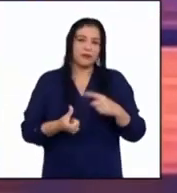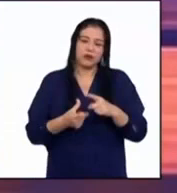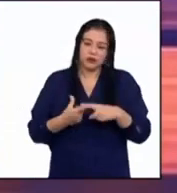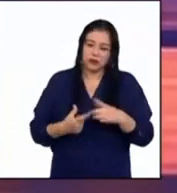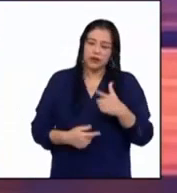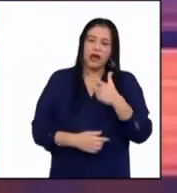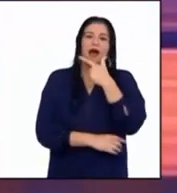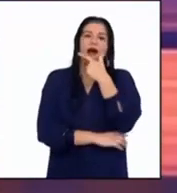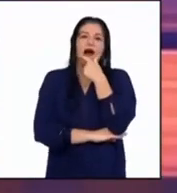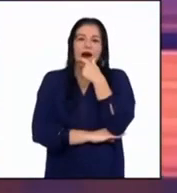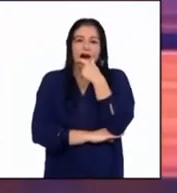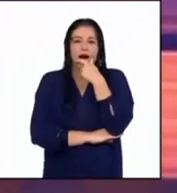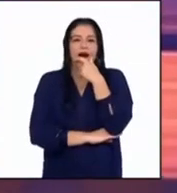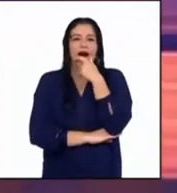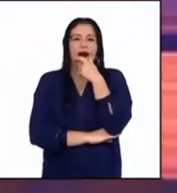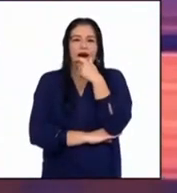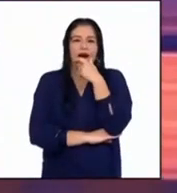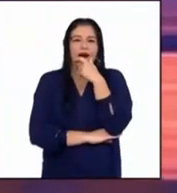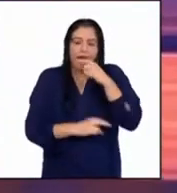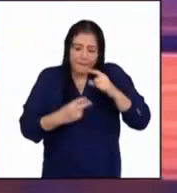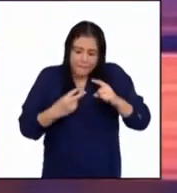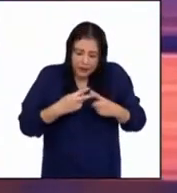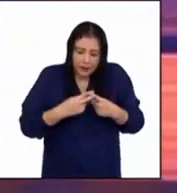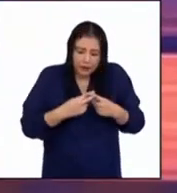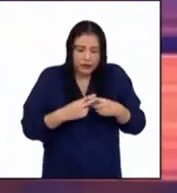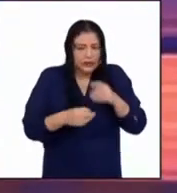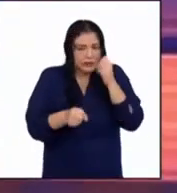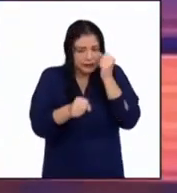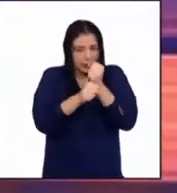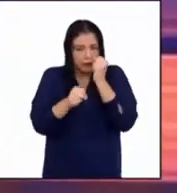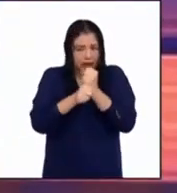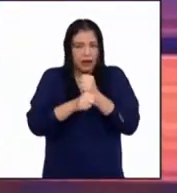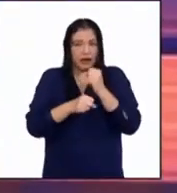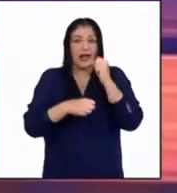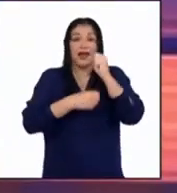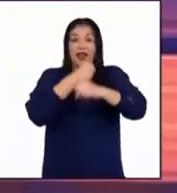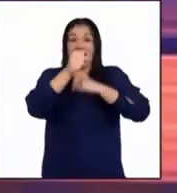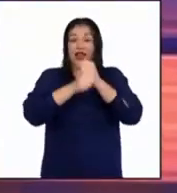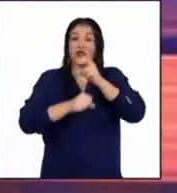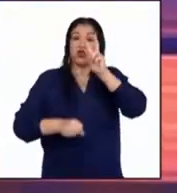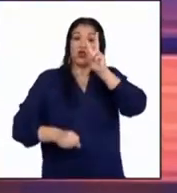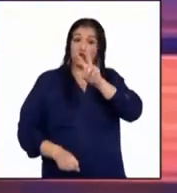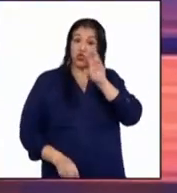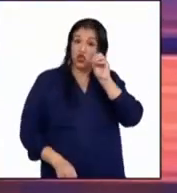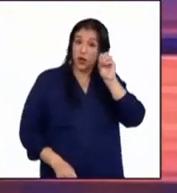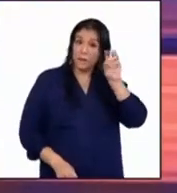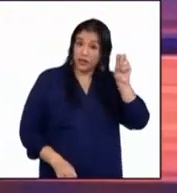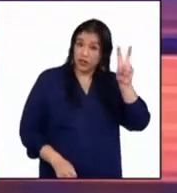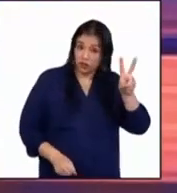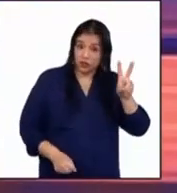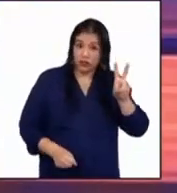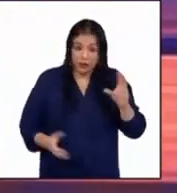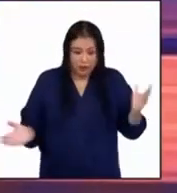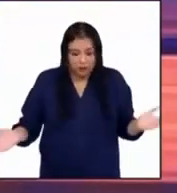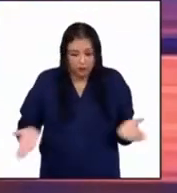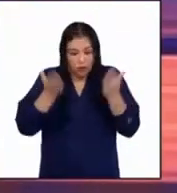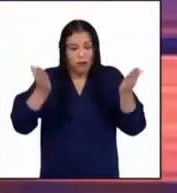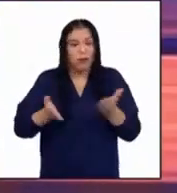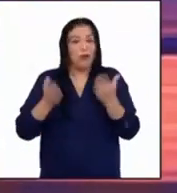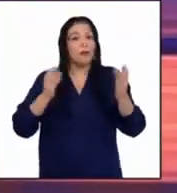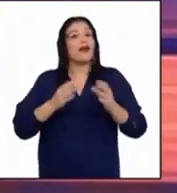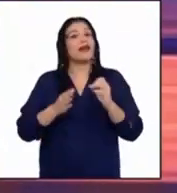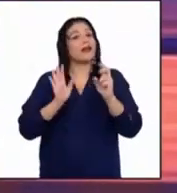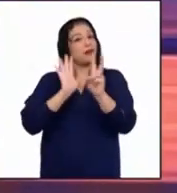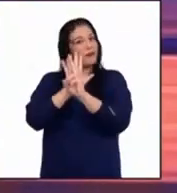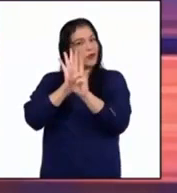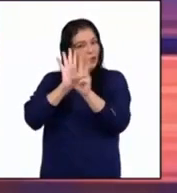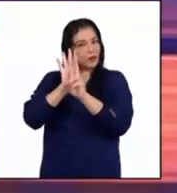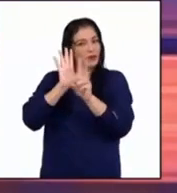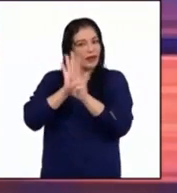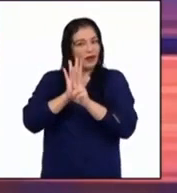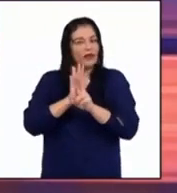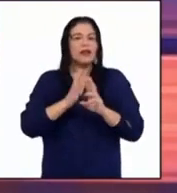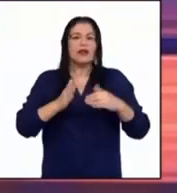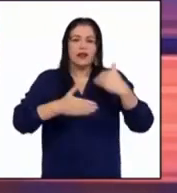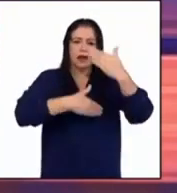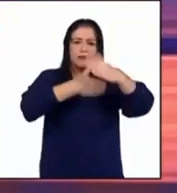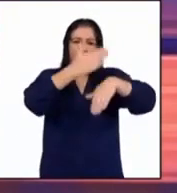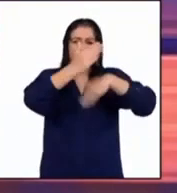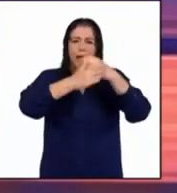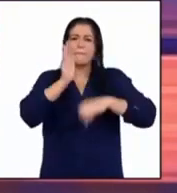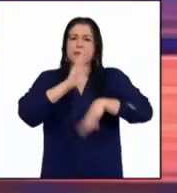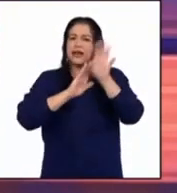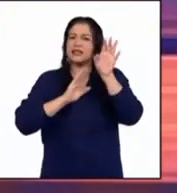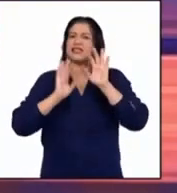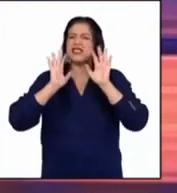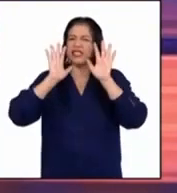que crear el caso. Comenzamos a trabajar en el 2002 para promover la práctica del voluntariado, y para el 2003 ya habíamos trabajado con más de 10